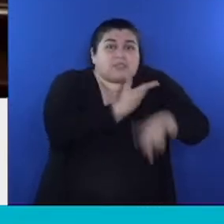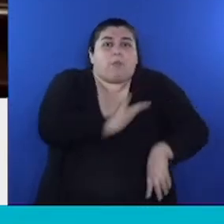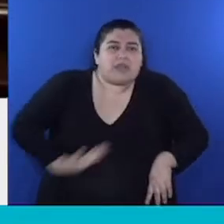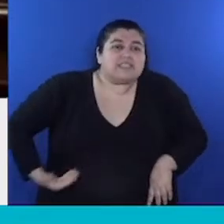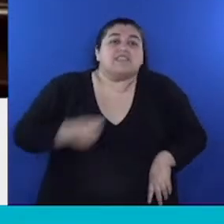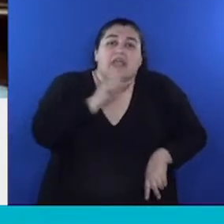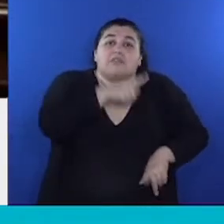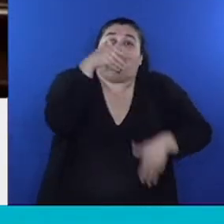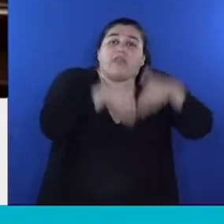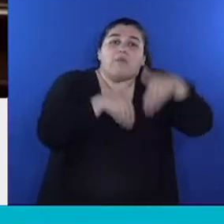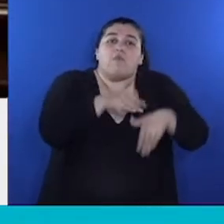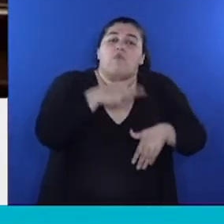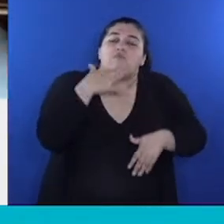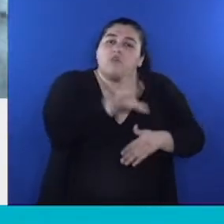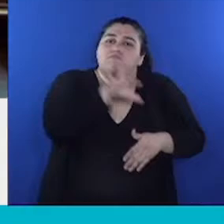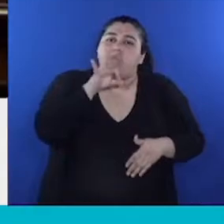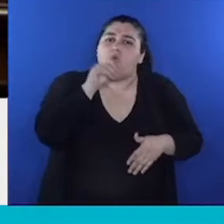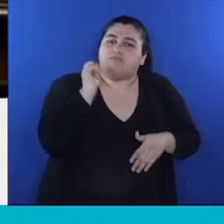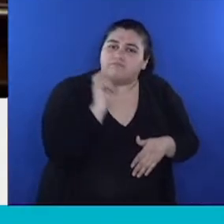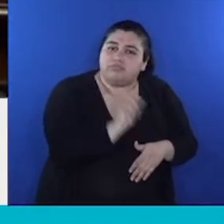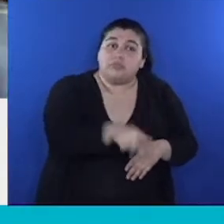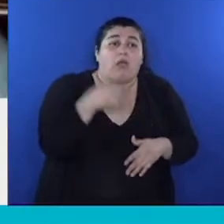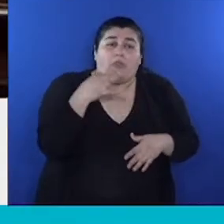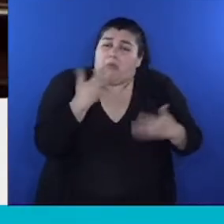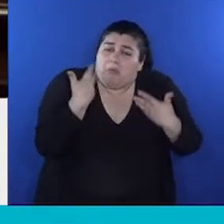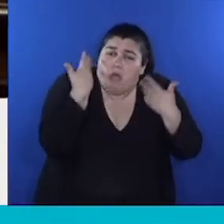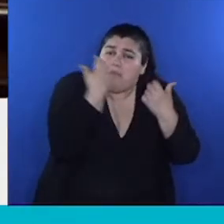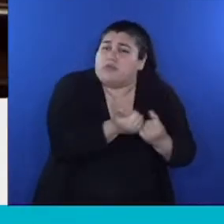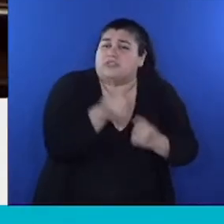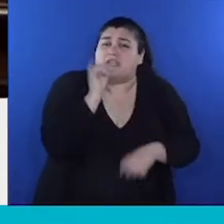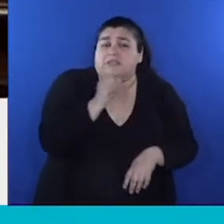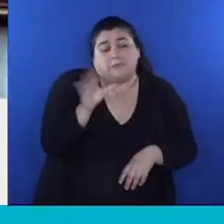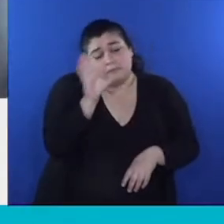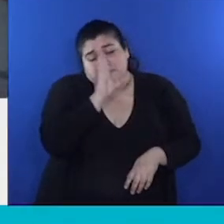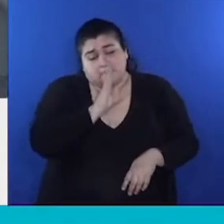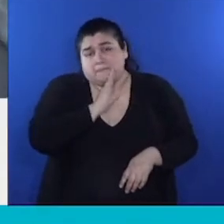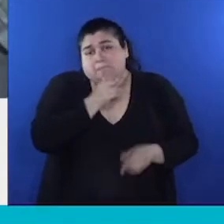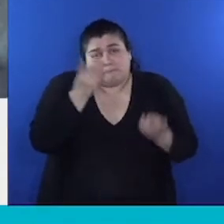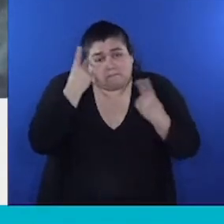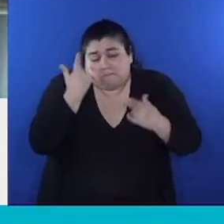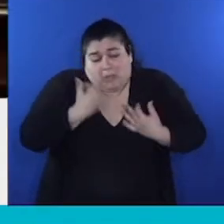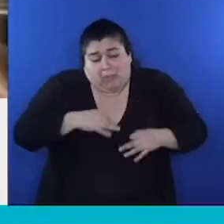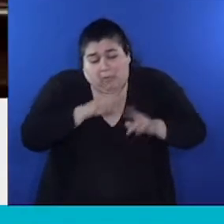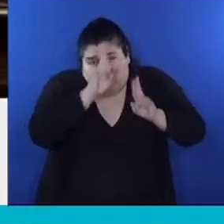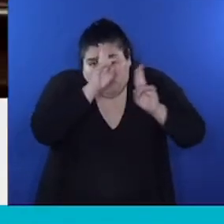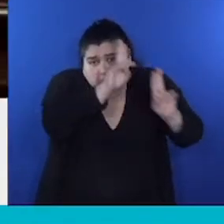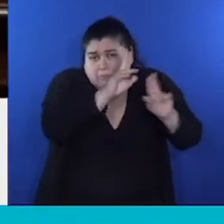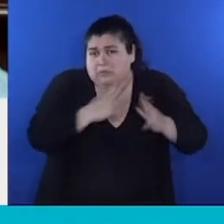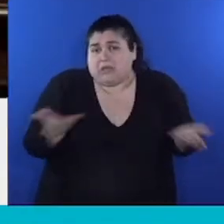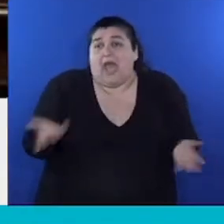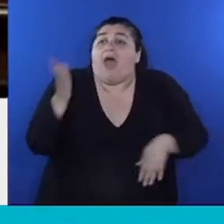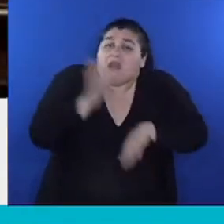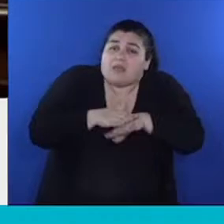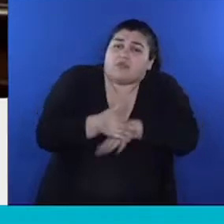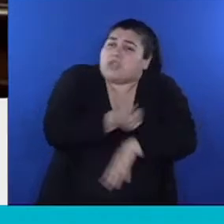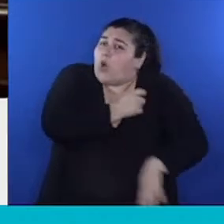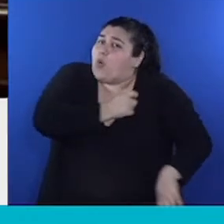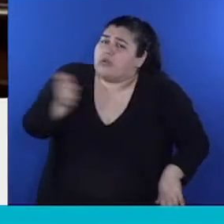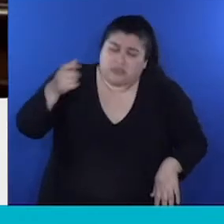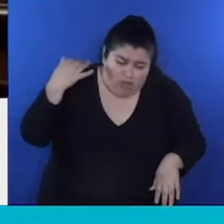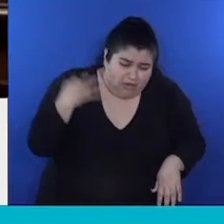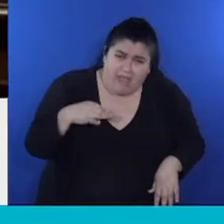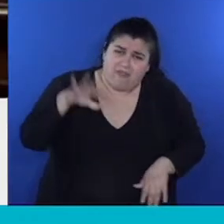democrática de la Argentina, hay que respaldarla, hay que solidarizarse y hay que bancar el juicio y que se encuentren al responsable de manera inmediata.